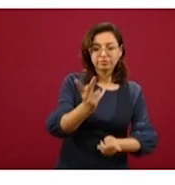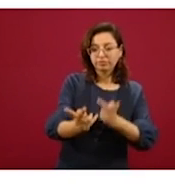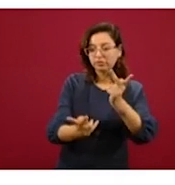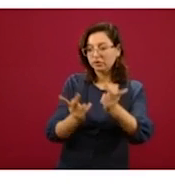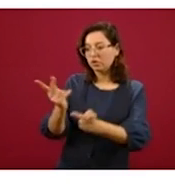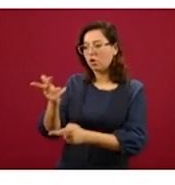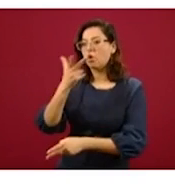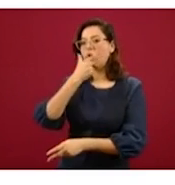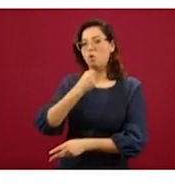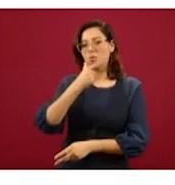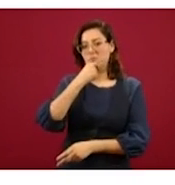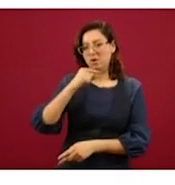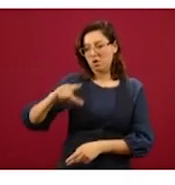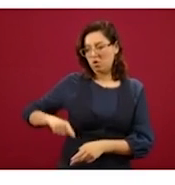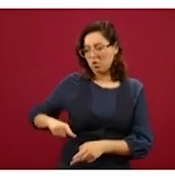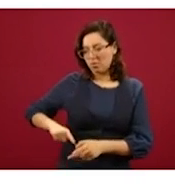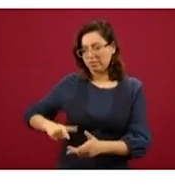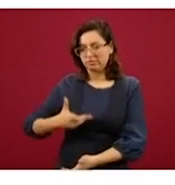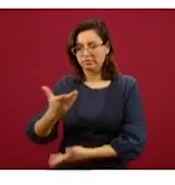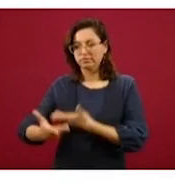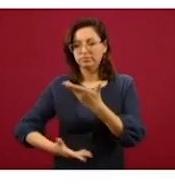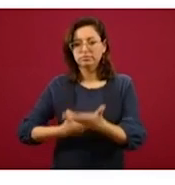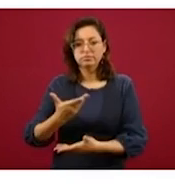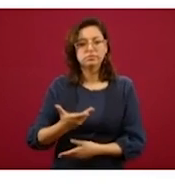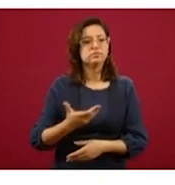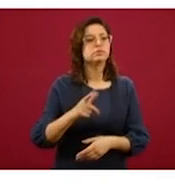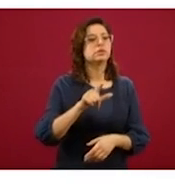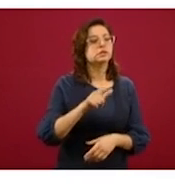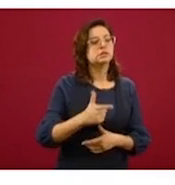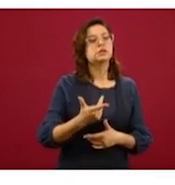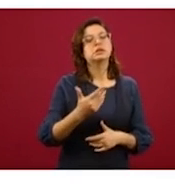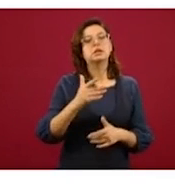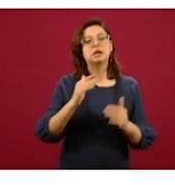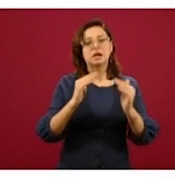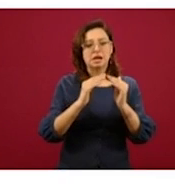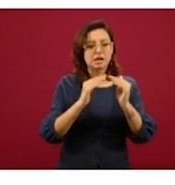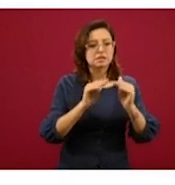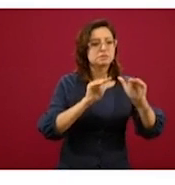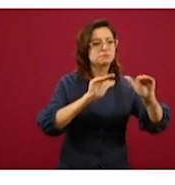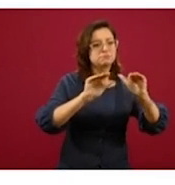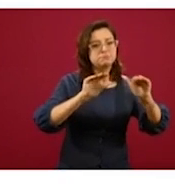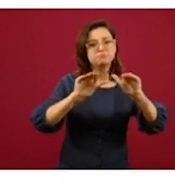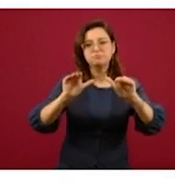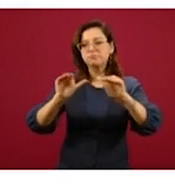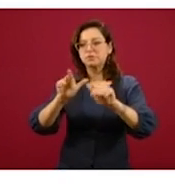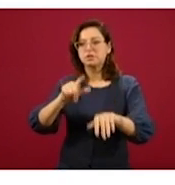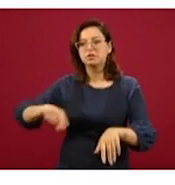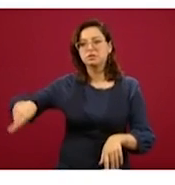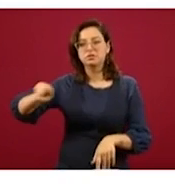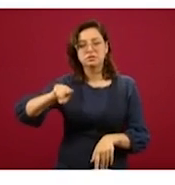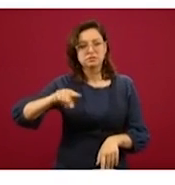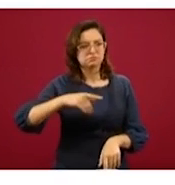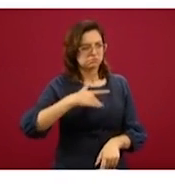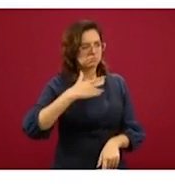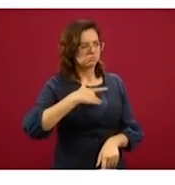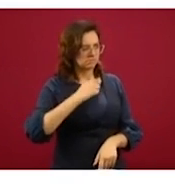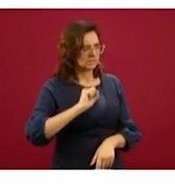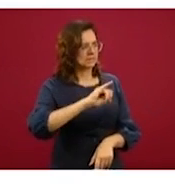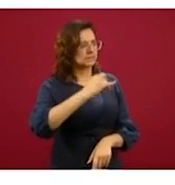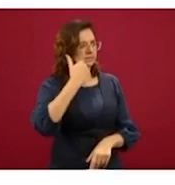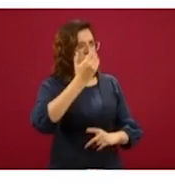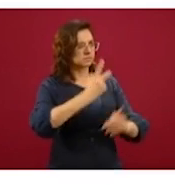las servidoras de la Nación visitaron los domicilios, casa por casa, manifestaron estar interesados en obtener un